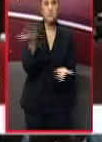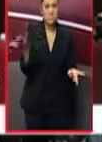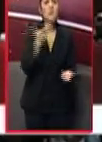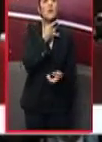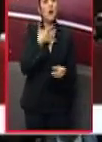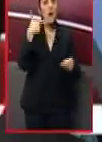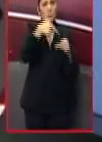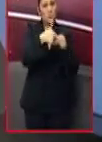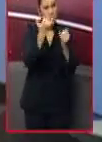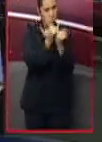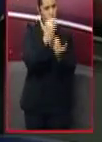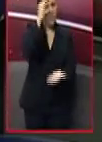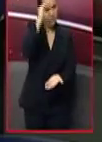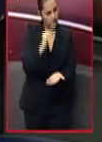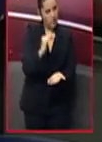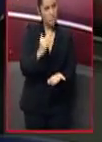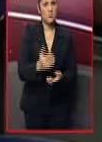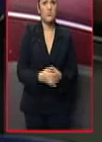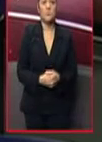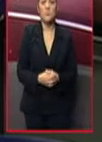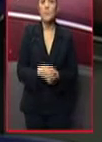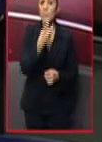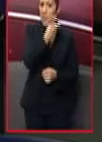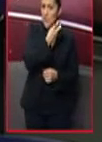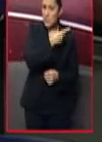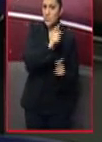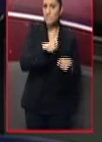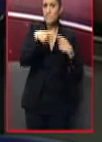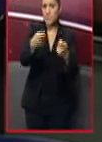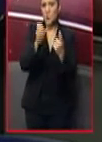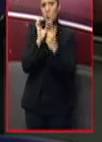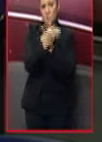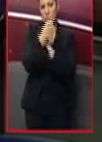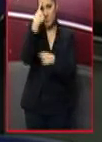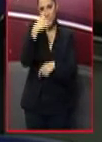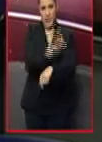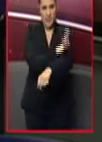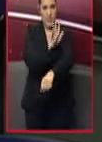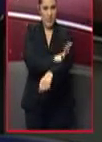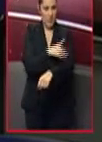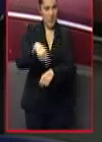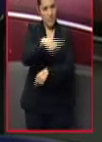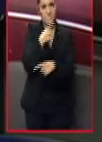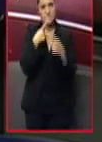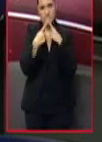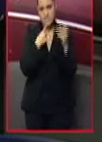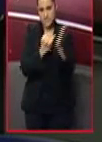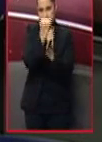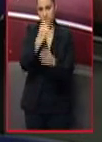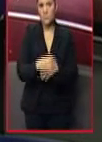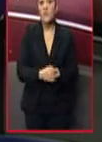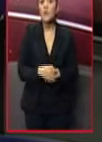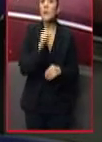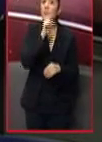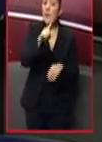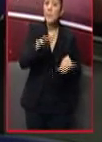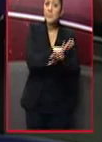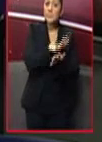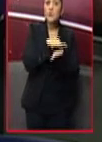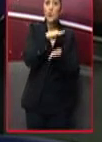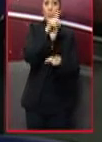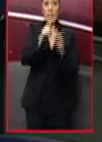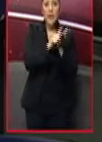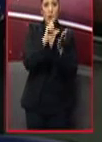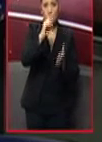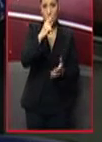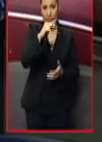baje. Se turnó a la Comisión de Energía para dictamen. Además, se presentaron reformas a la Ley Orgánica del Congreso General de los Estados